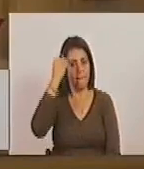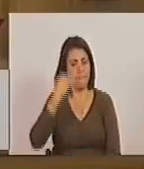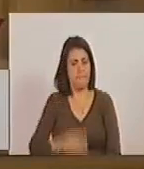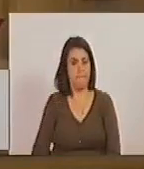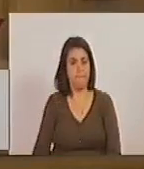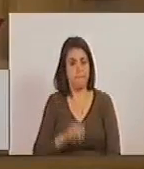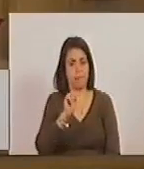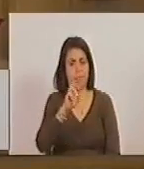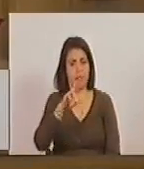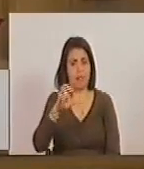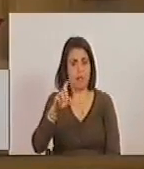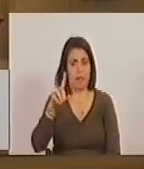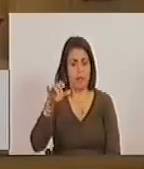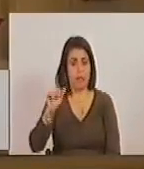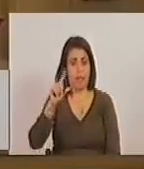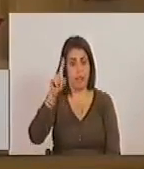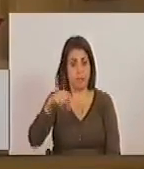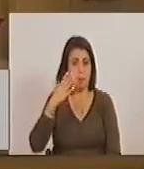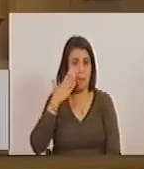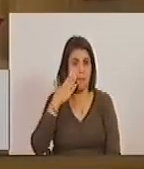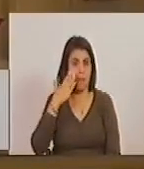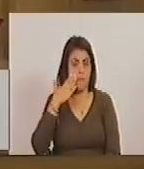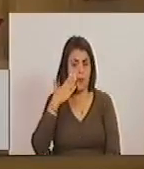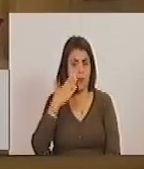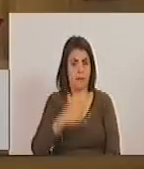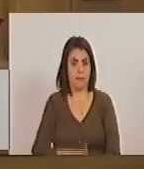que Argelia Laya también fue madre,